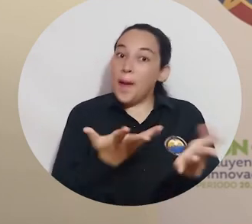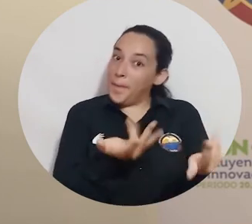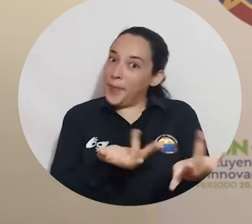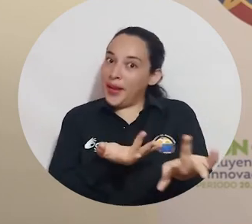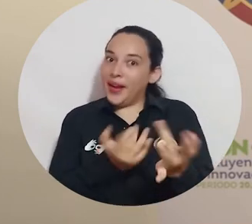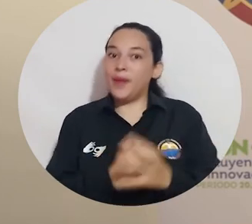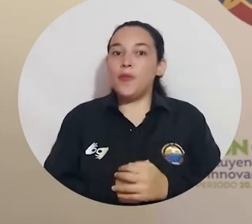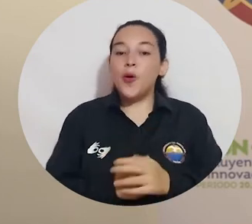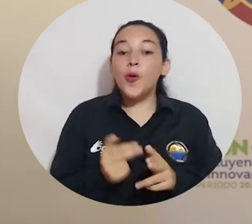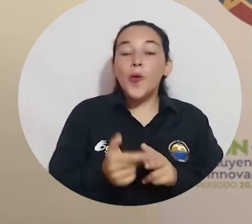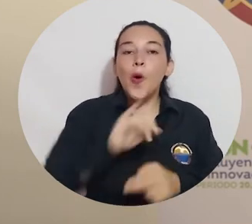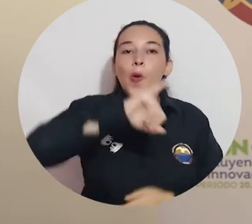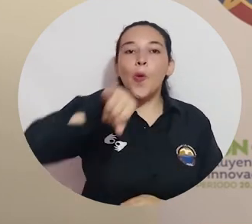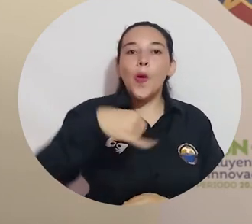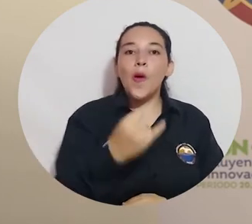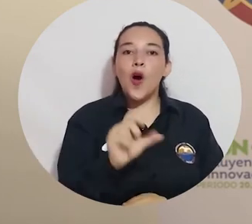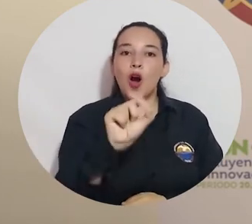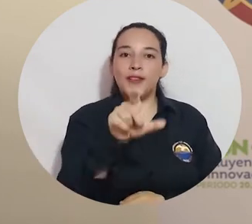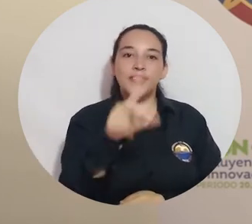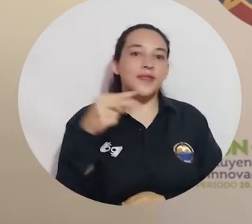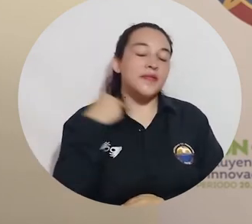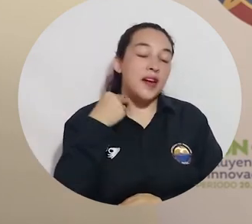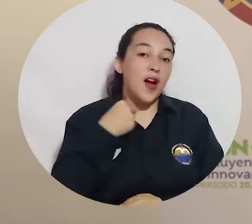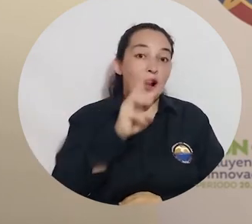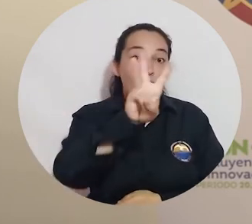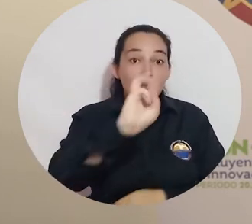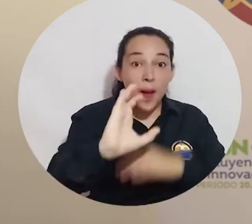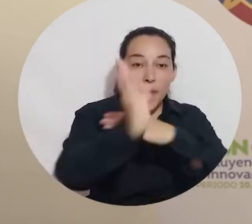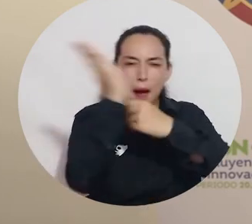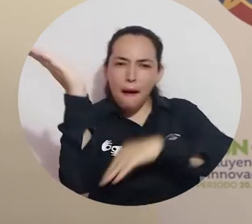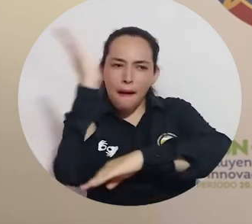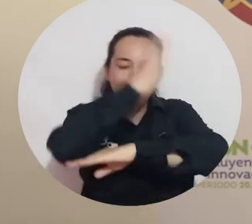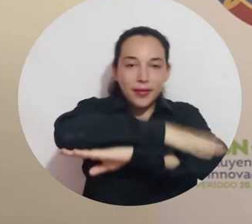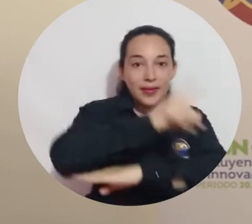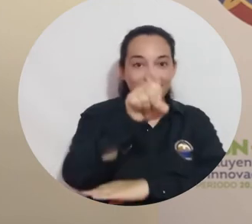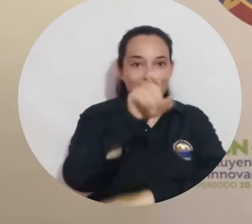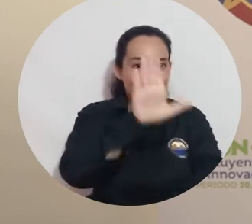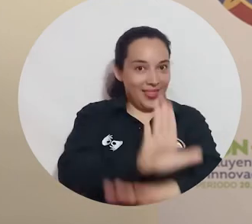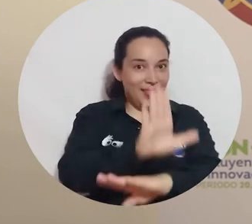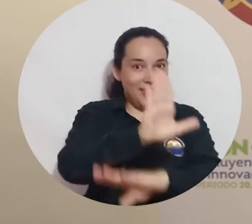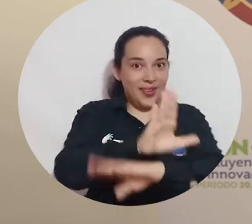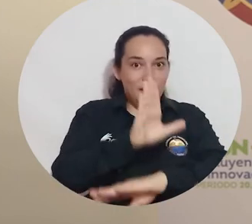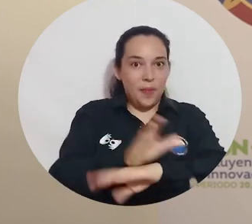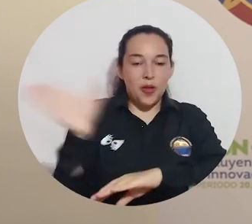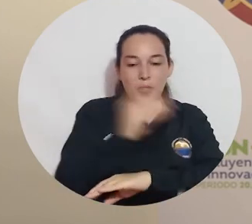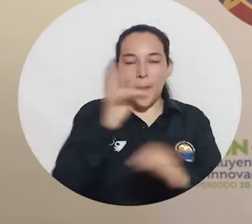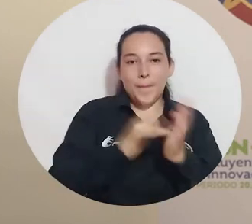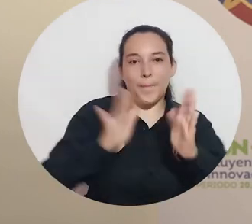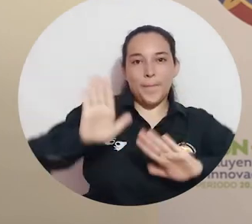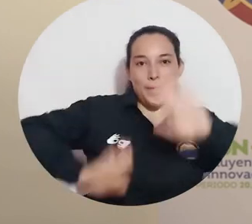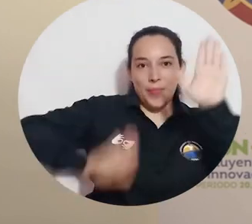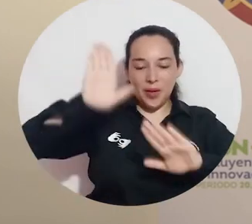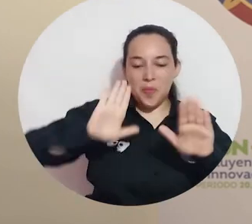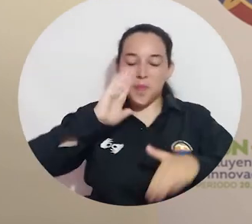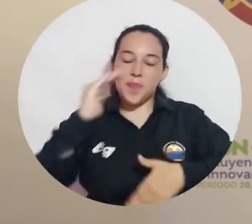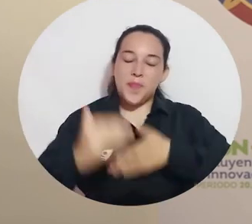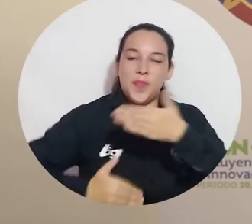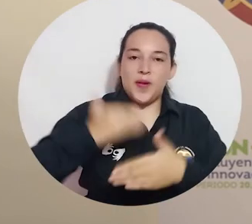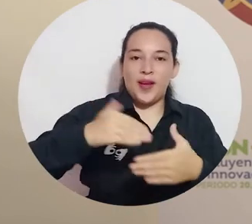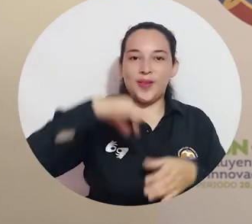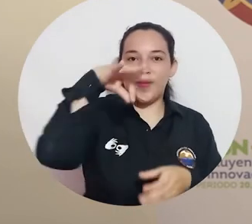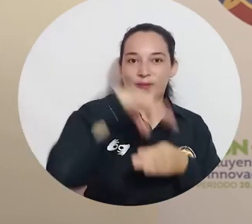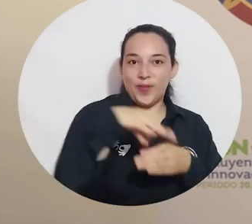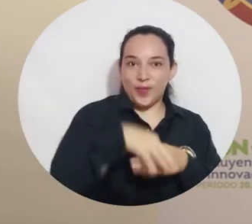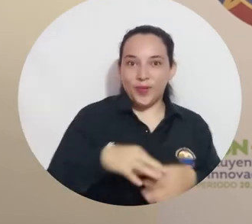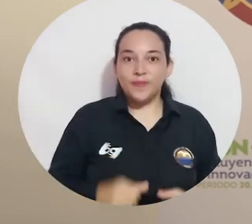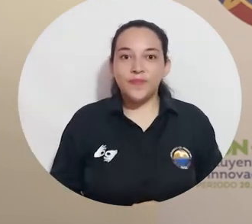Puntaje. Los esperamos este jueves 11 de noviembre desde las 8 de la mañana hasta las 6 de la tarde para que